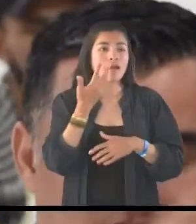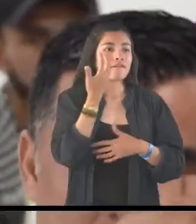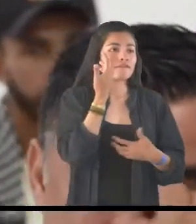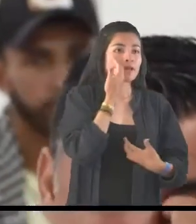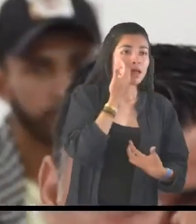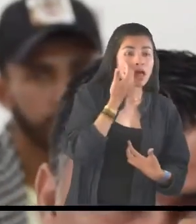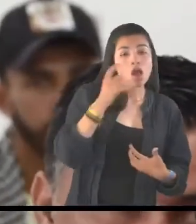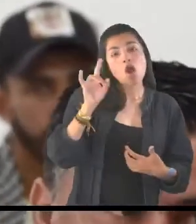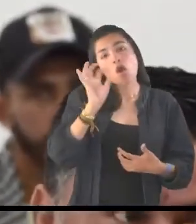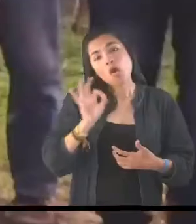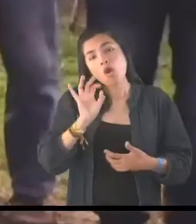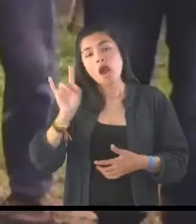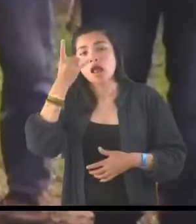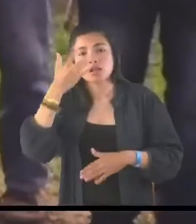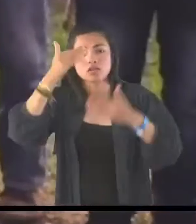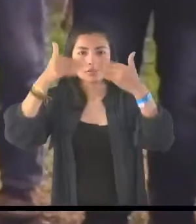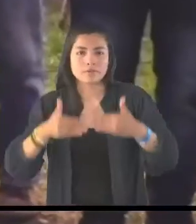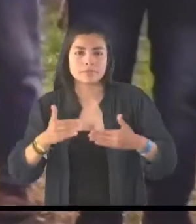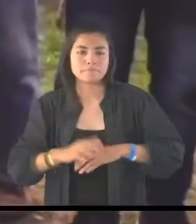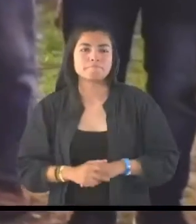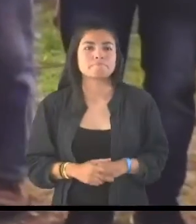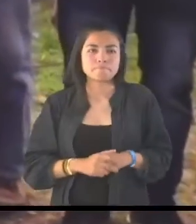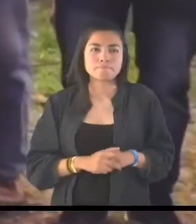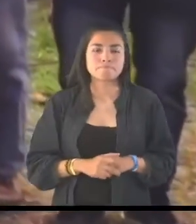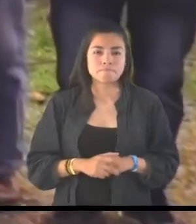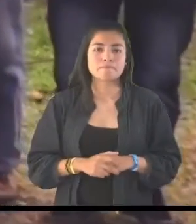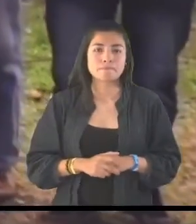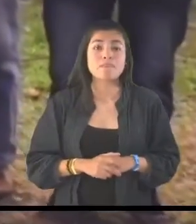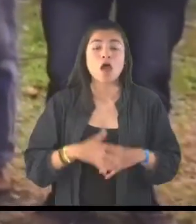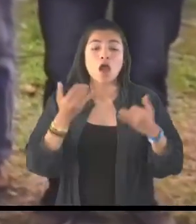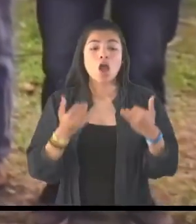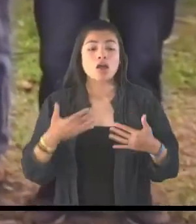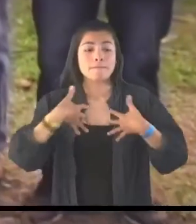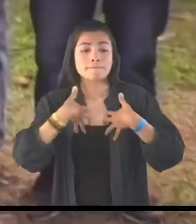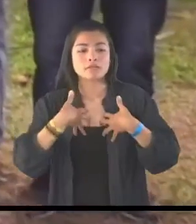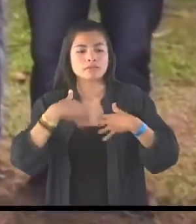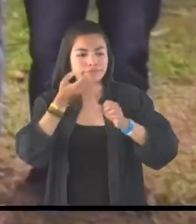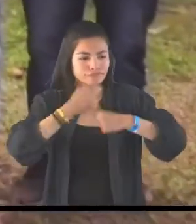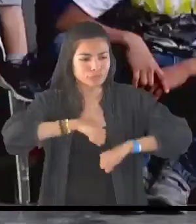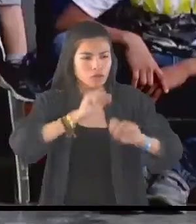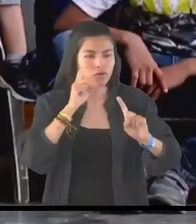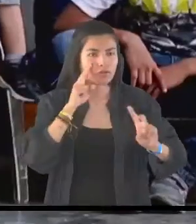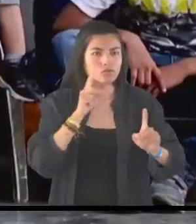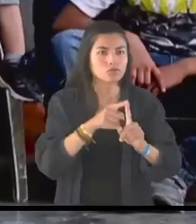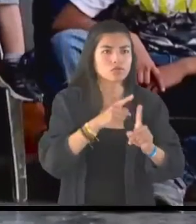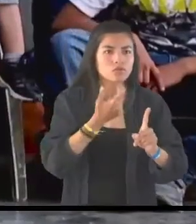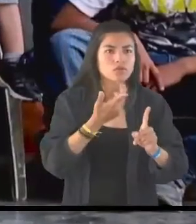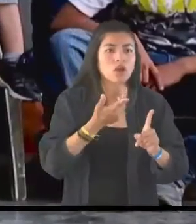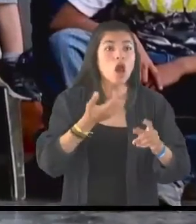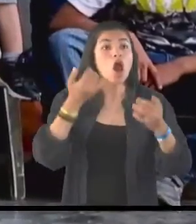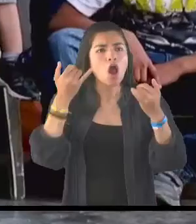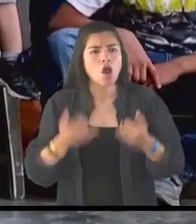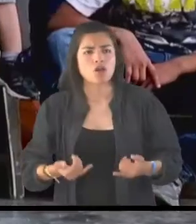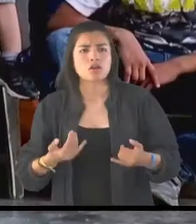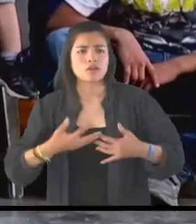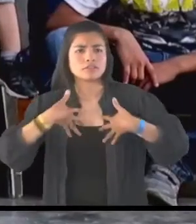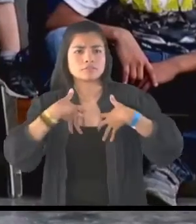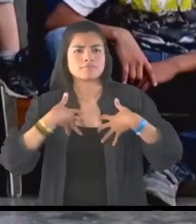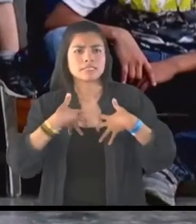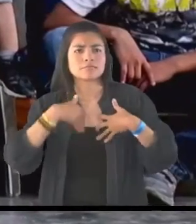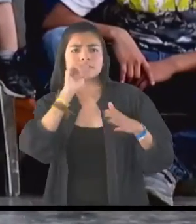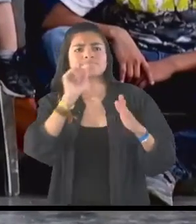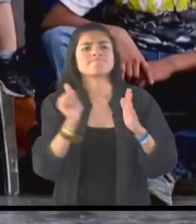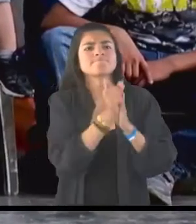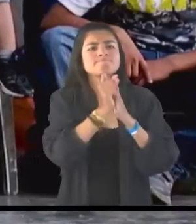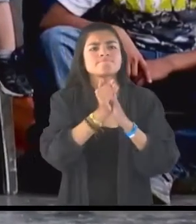de discapacidad. Hoy las víctimas esperan que estos esfuerzos no se detengan. Hoy las víctimas priorizadas